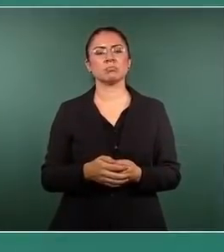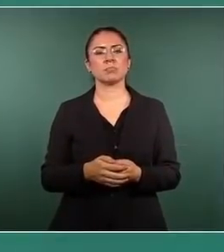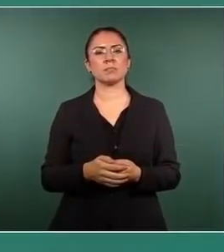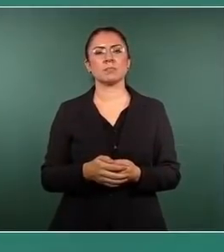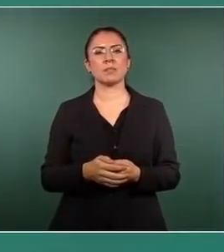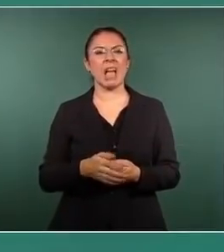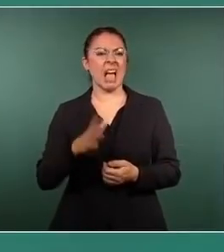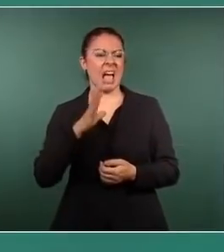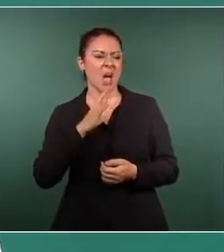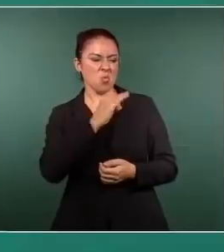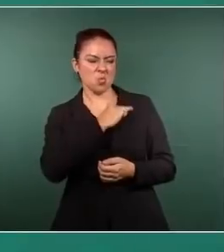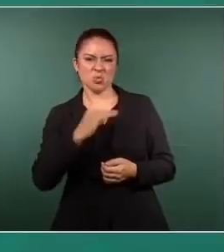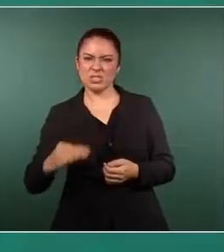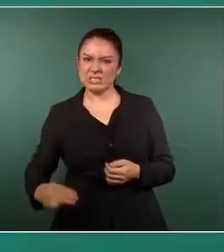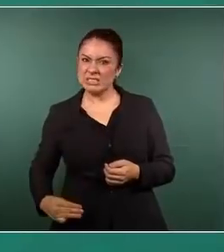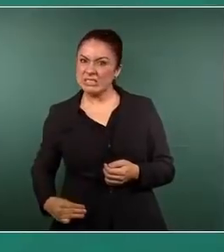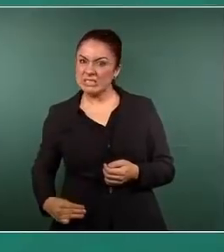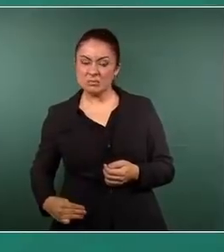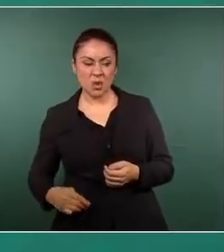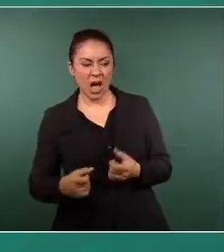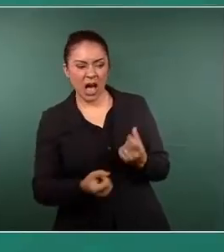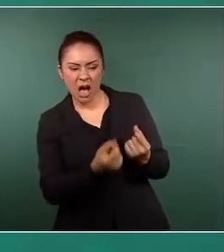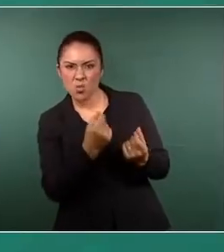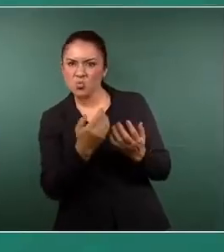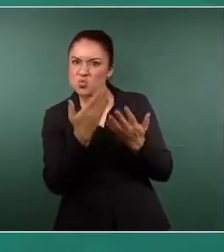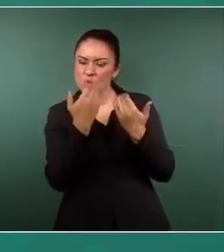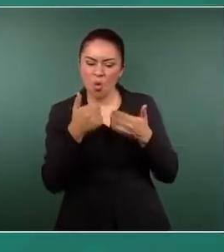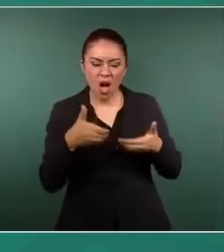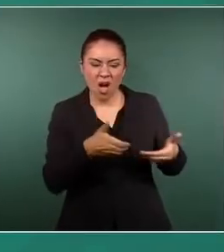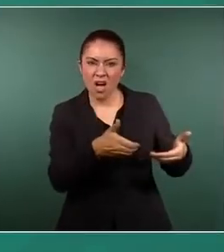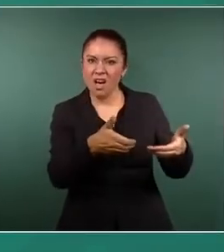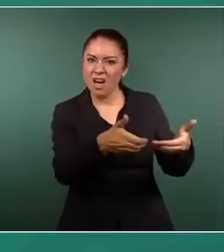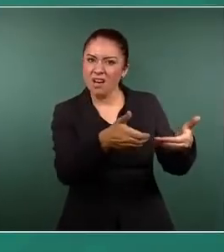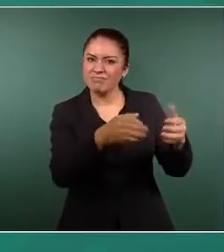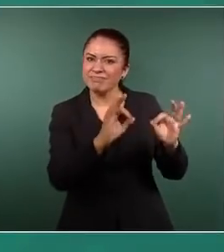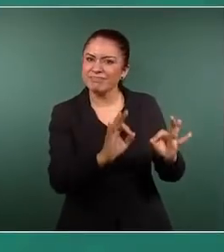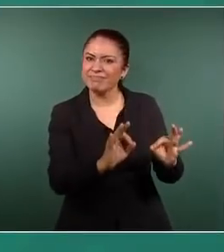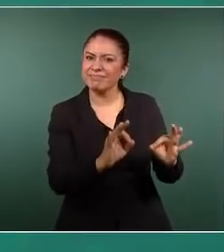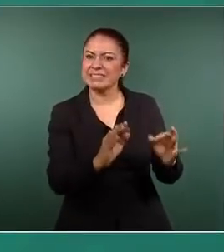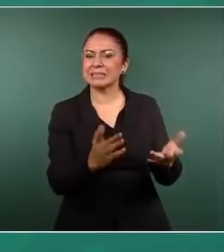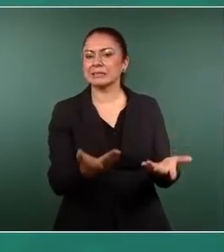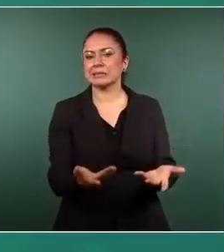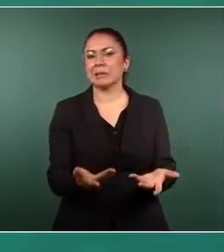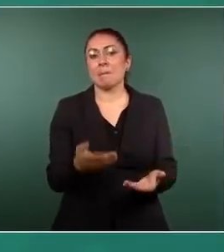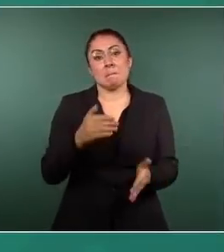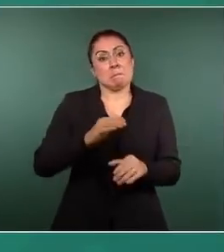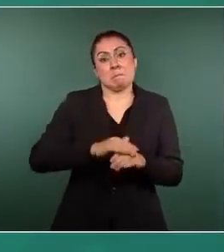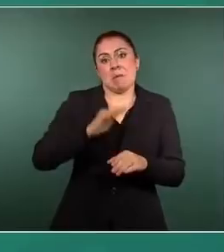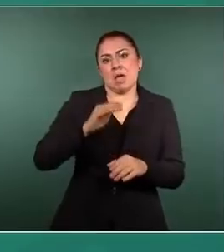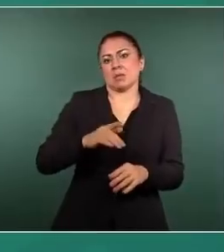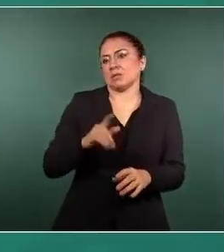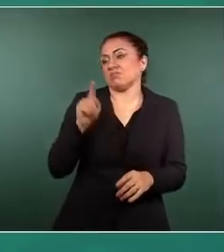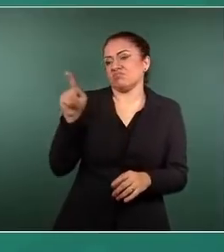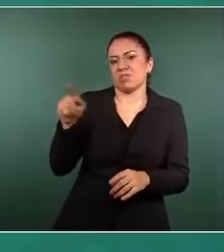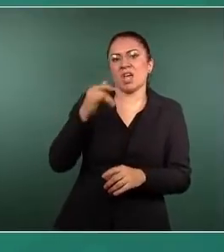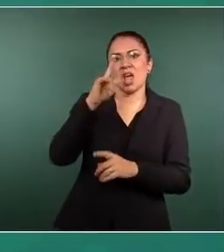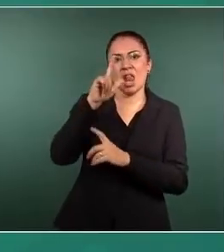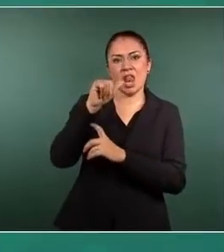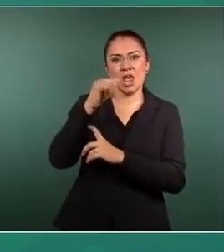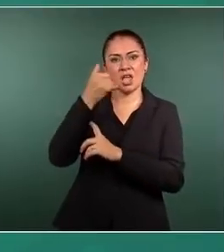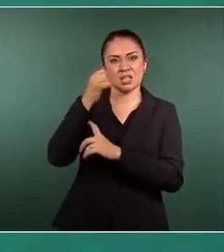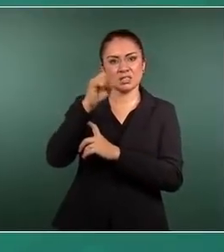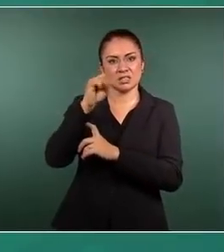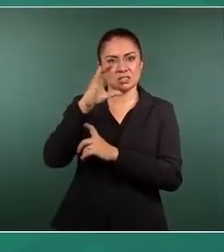camino pavimentado sobre todo en el caso de la yesca que no tiene